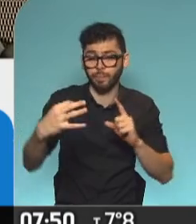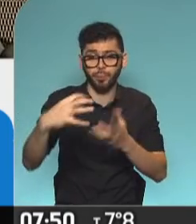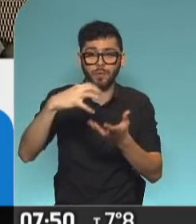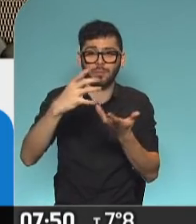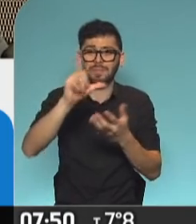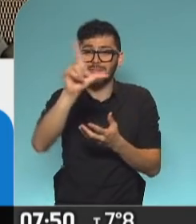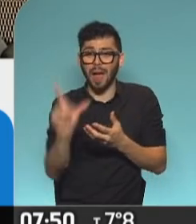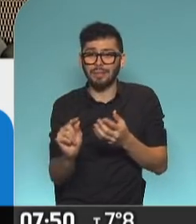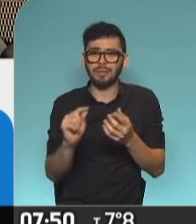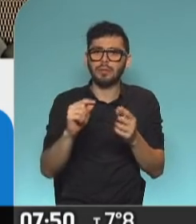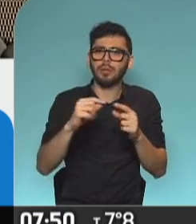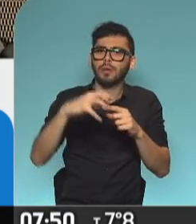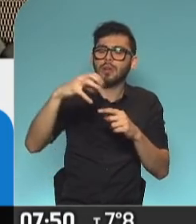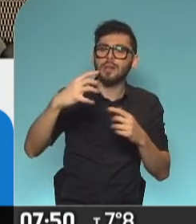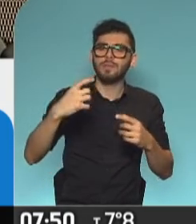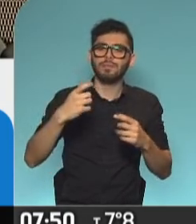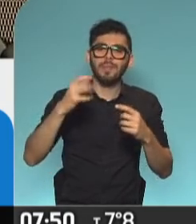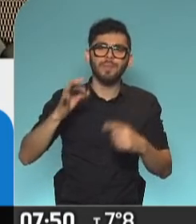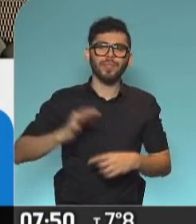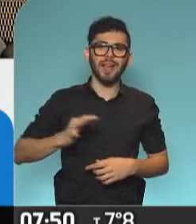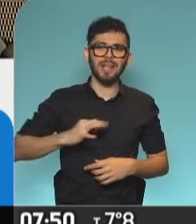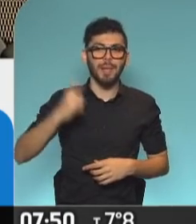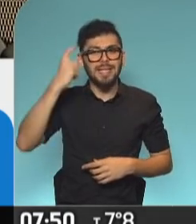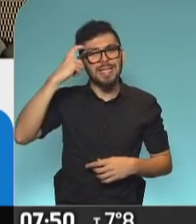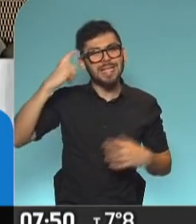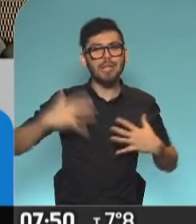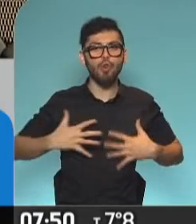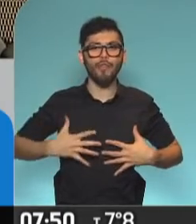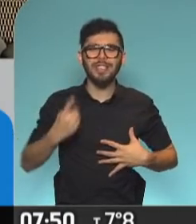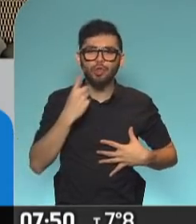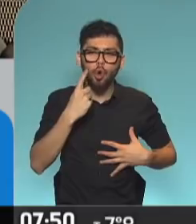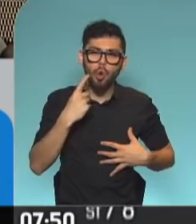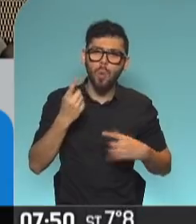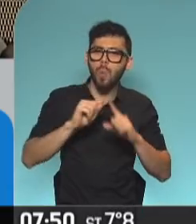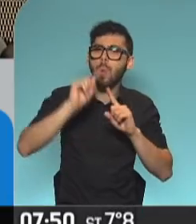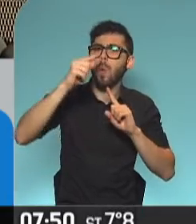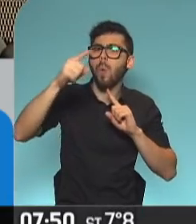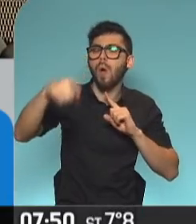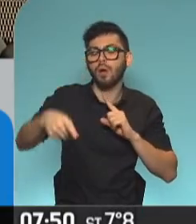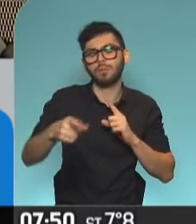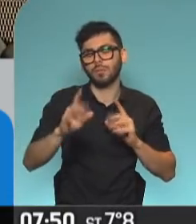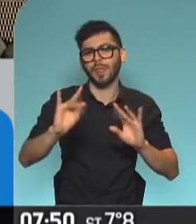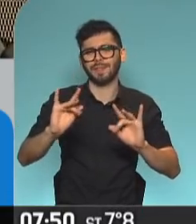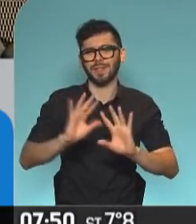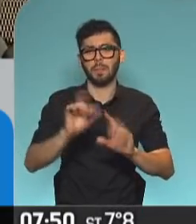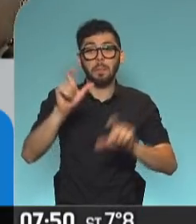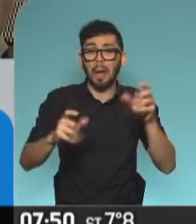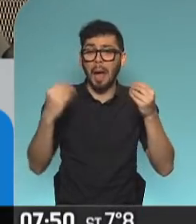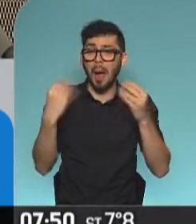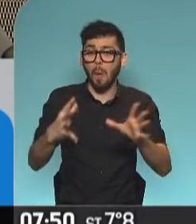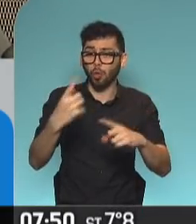el país donde se podían hacer estos psicofísicos. Nosotros ahora, en estos 4 meses de gestión que llevamos, lo que hicimos fue